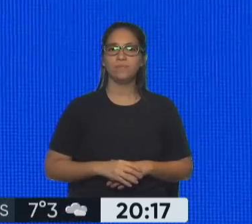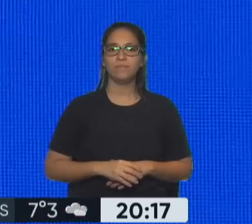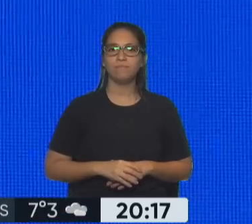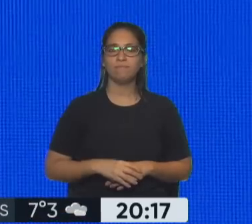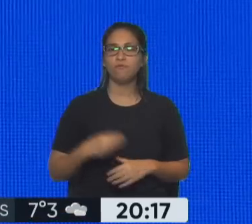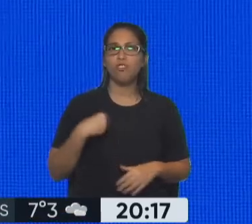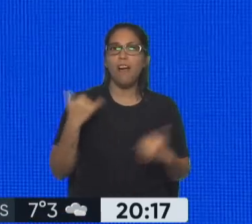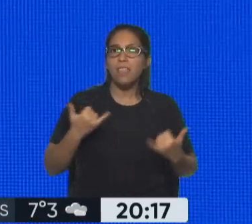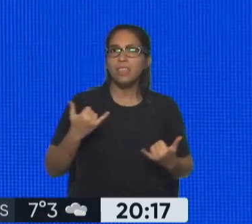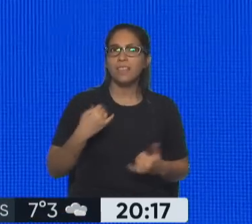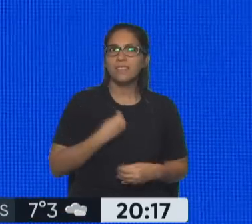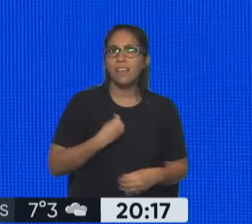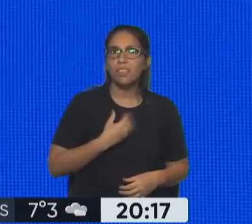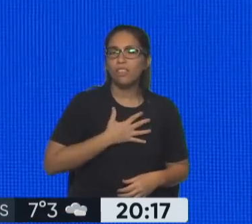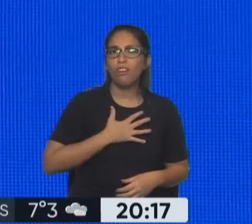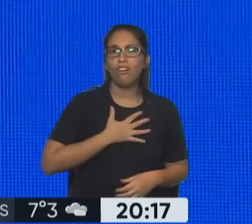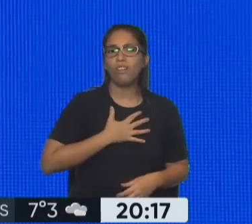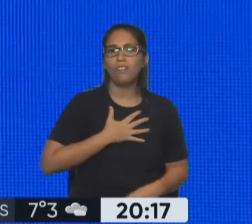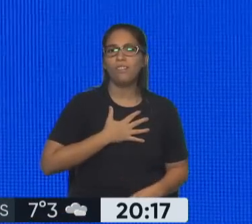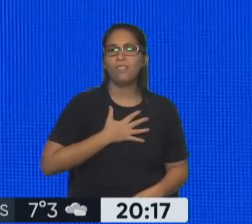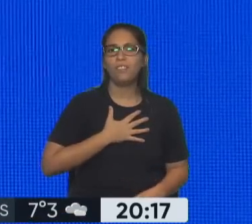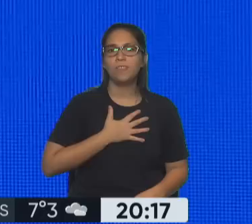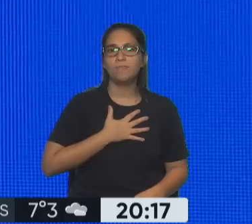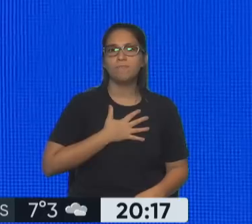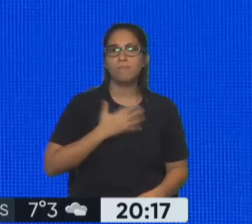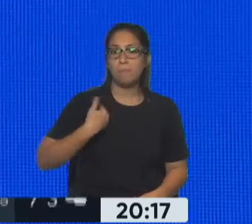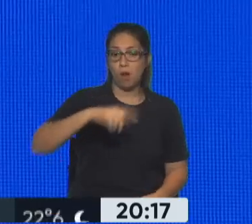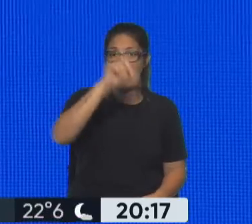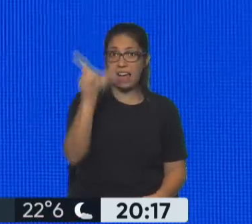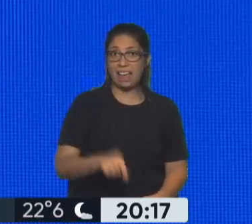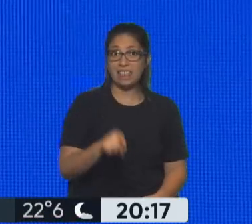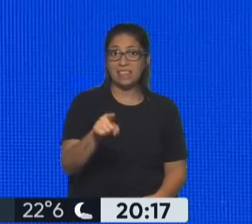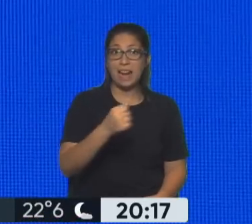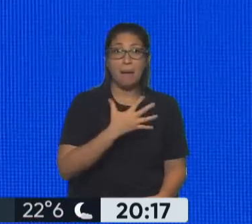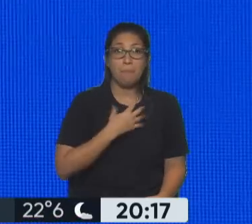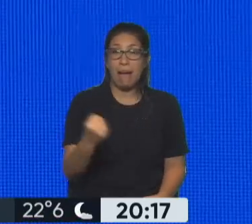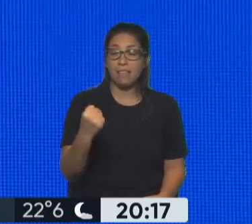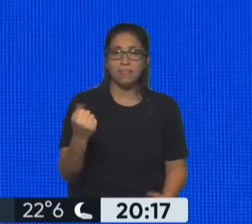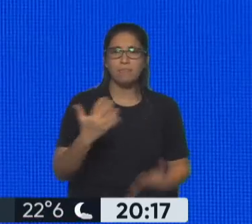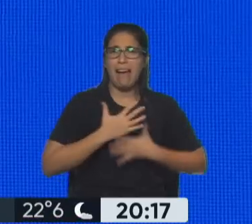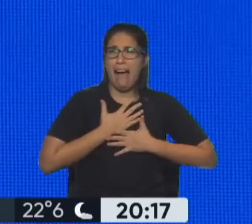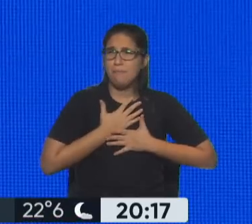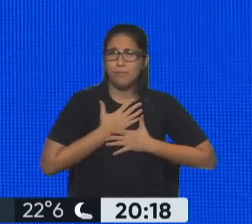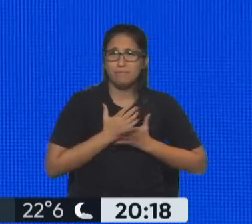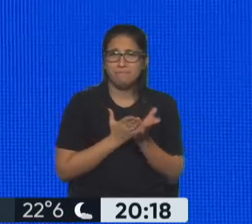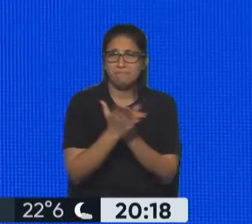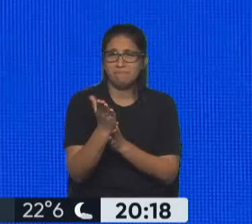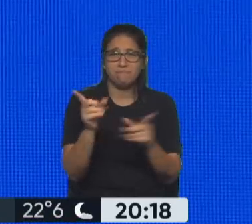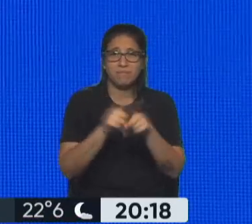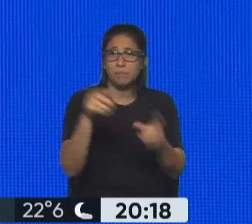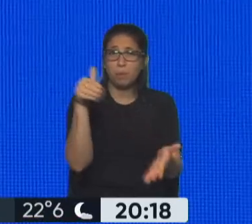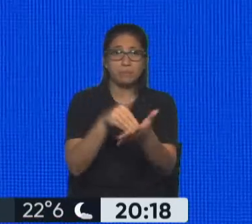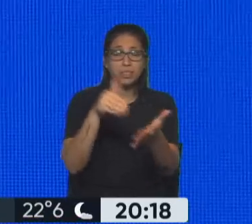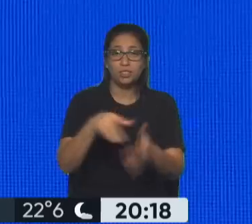tengo y siento hacia nuestro país, hacia nuestra patria, un amor infinito, como sé que lo sienten